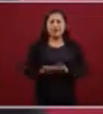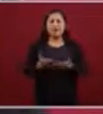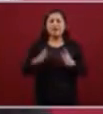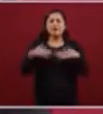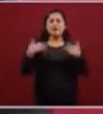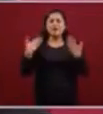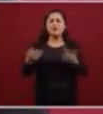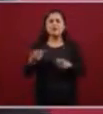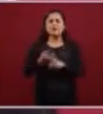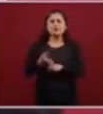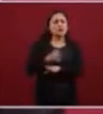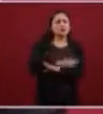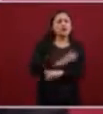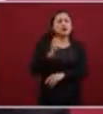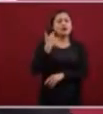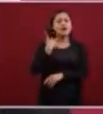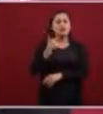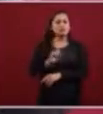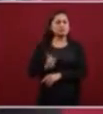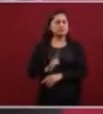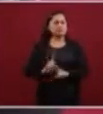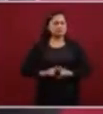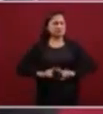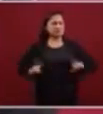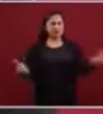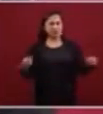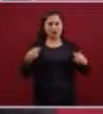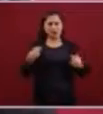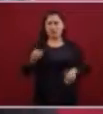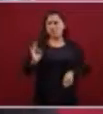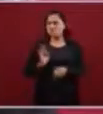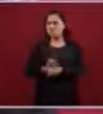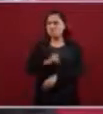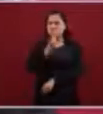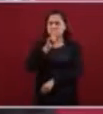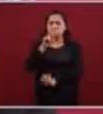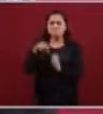Yo no voy a estar de tapadera de nadie,